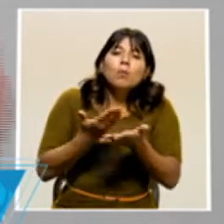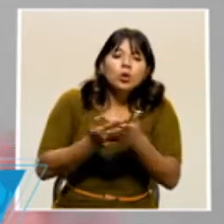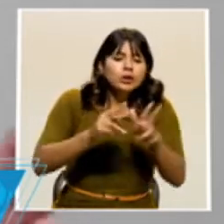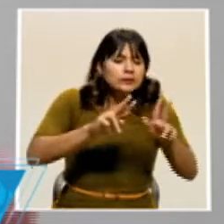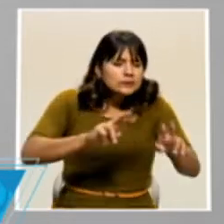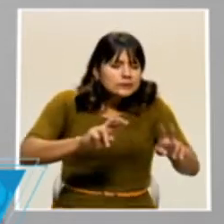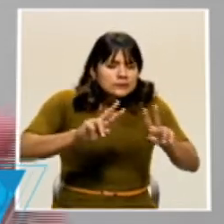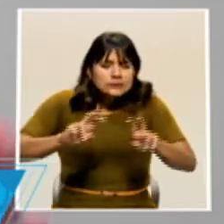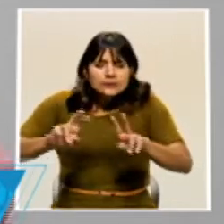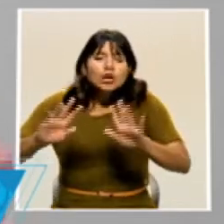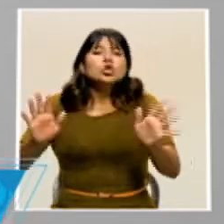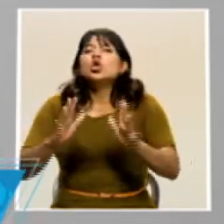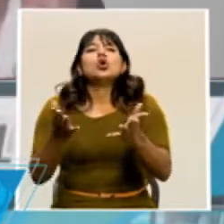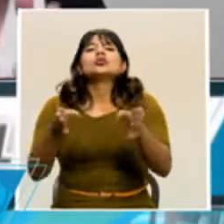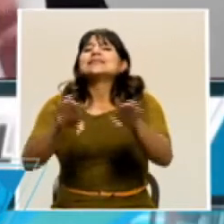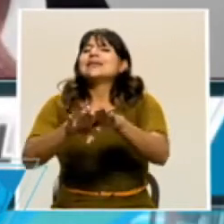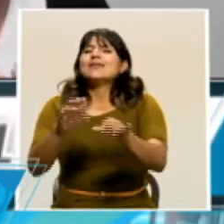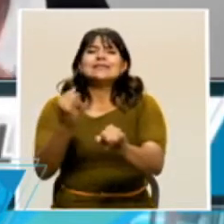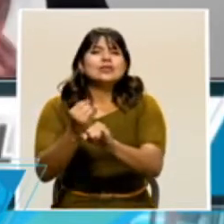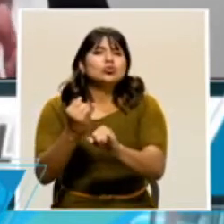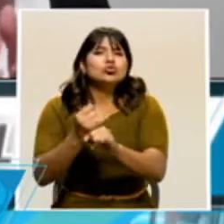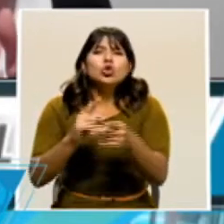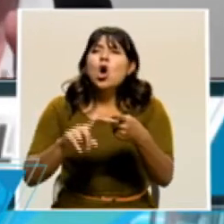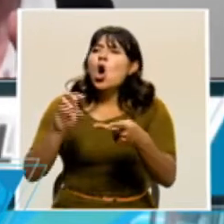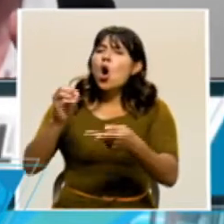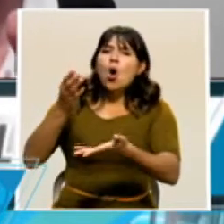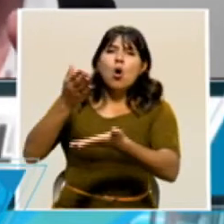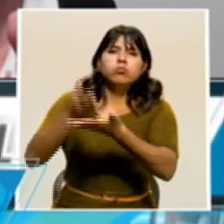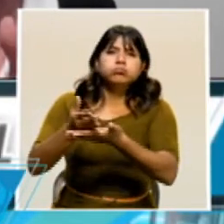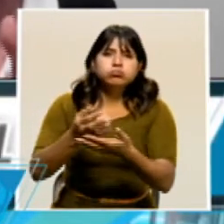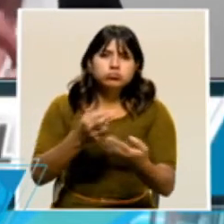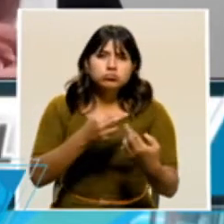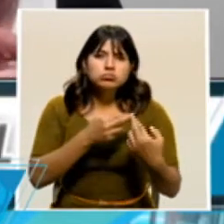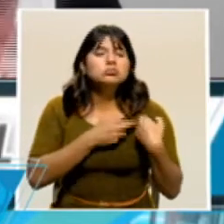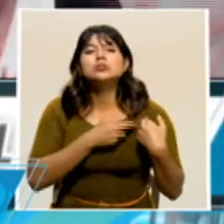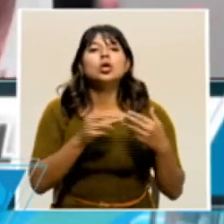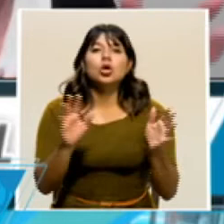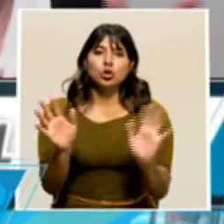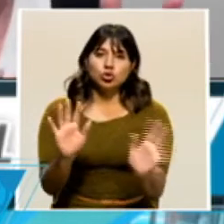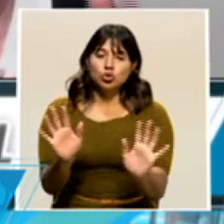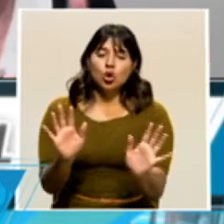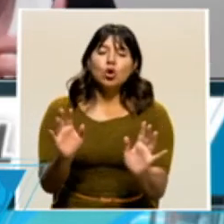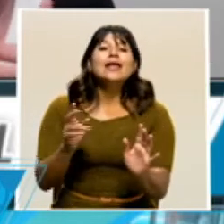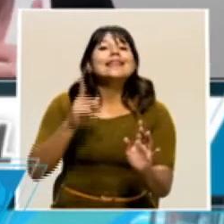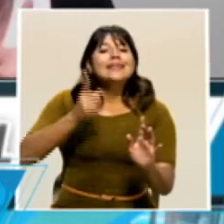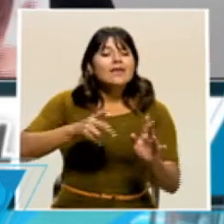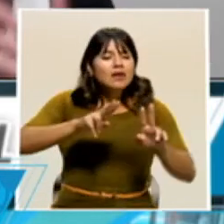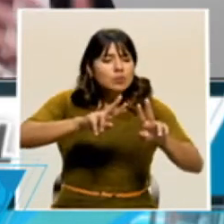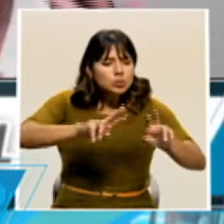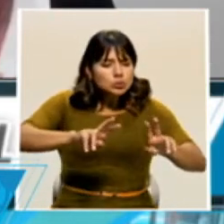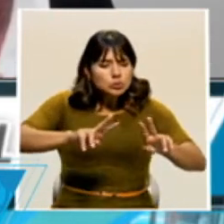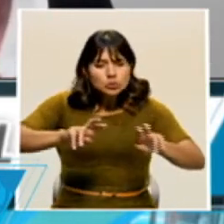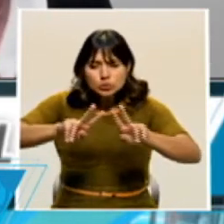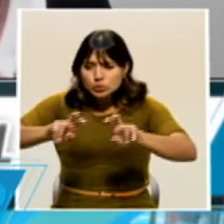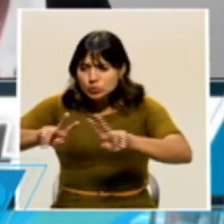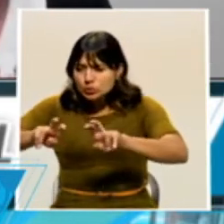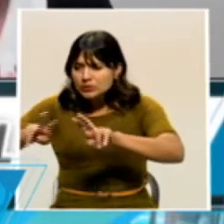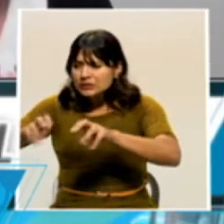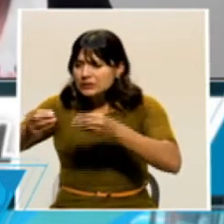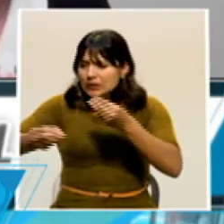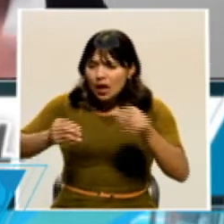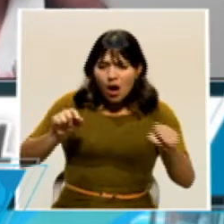o fusione ni nada de eso, porque habrá que hacer, digamos, los análisis, y la Contraloría tiene algunos